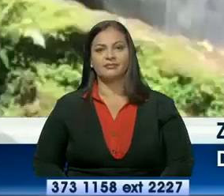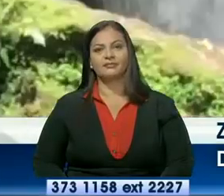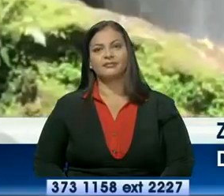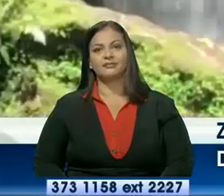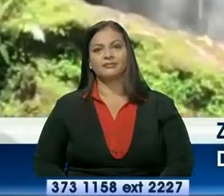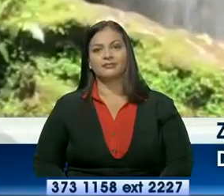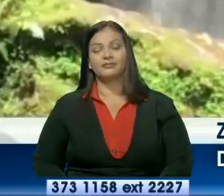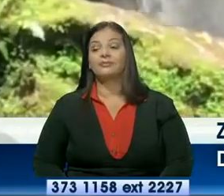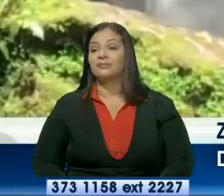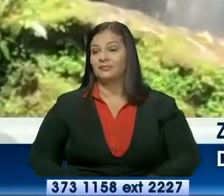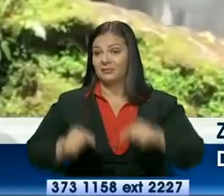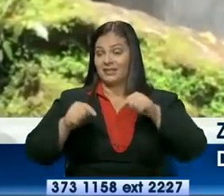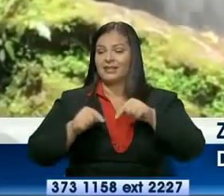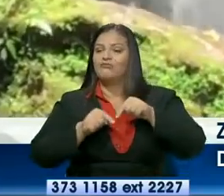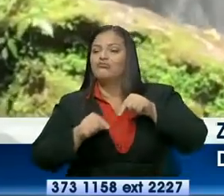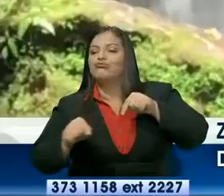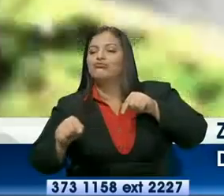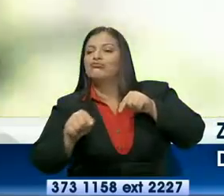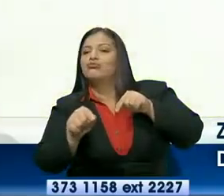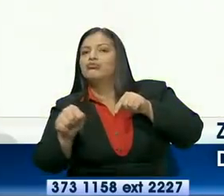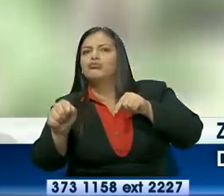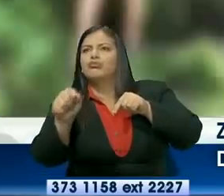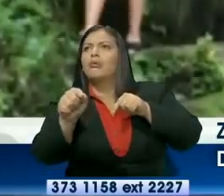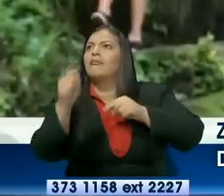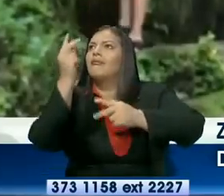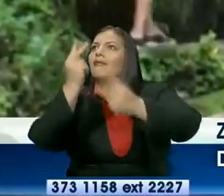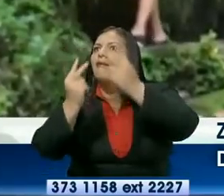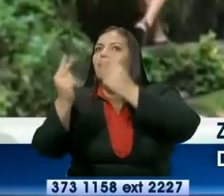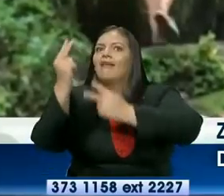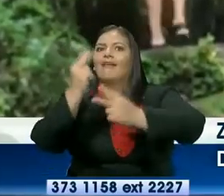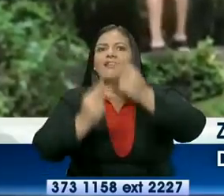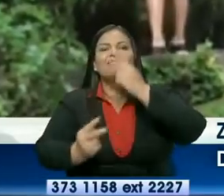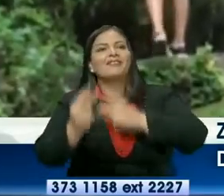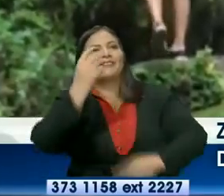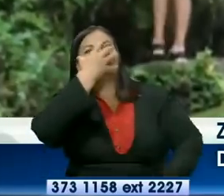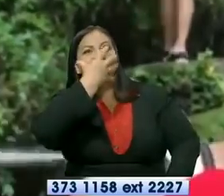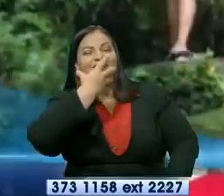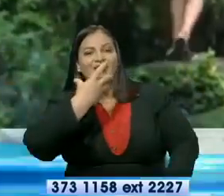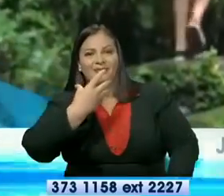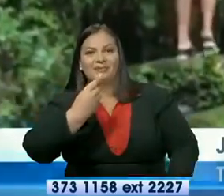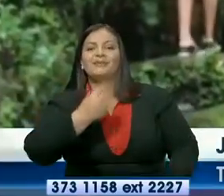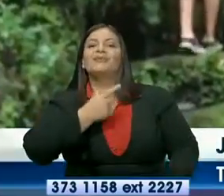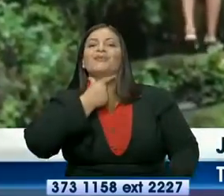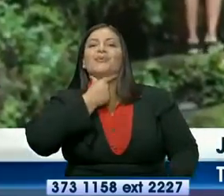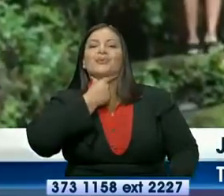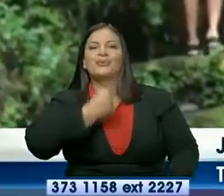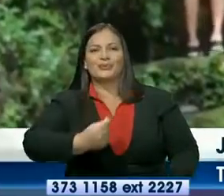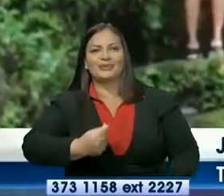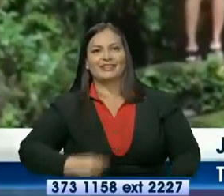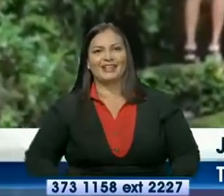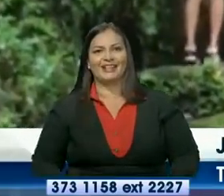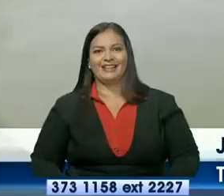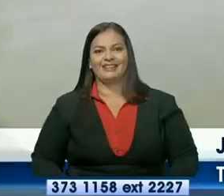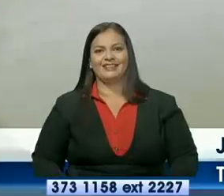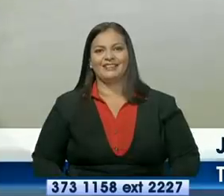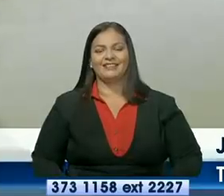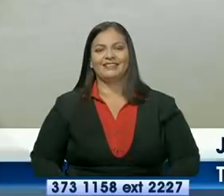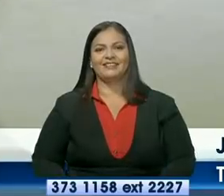la ruta, que a diferencia de otros lugares como que es muy convencional y es tan accesible poder llegar aquí, y por eso me agrada